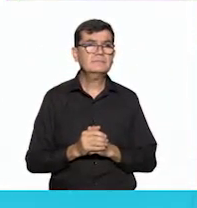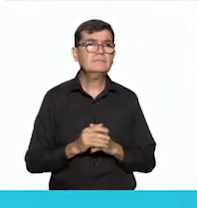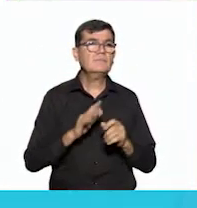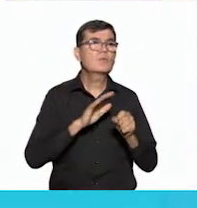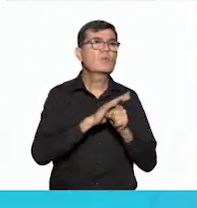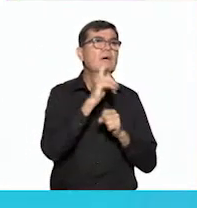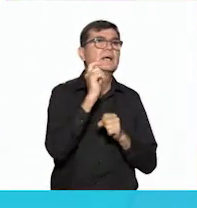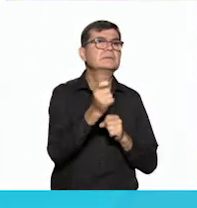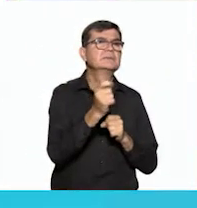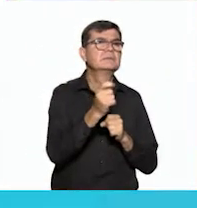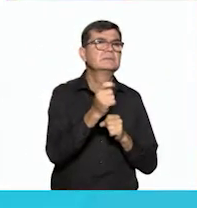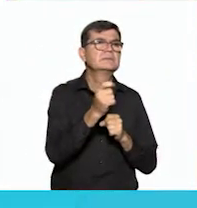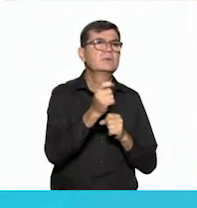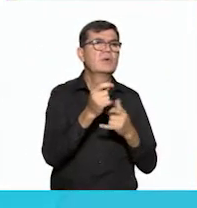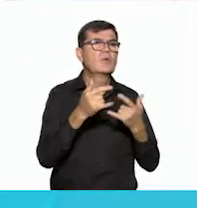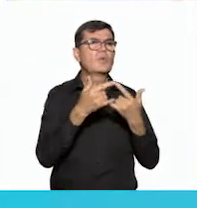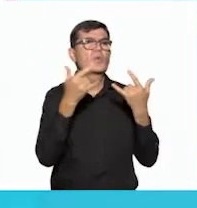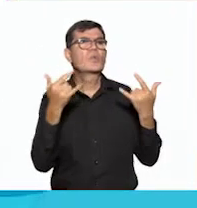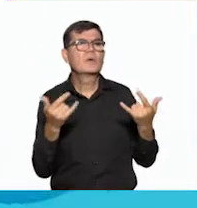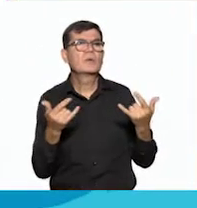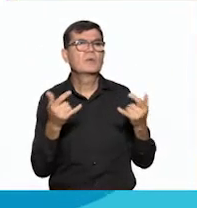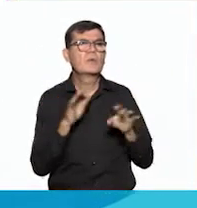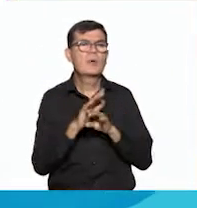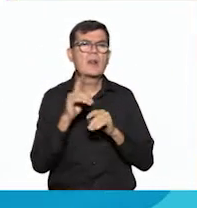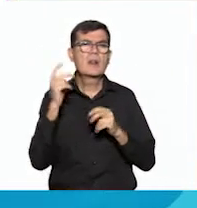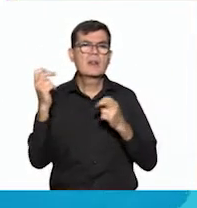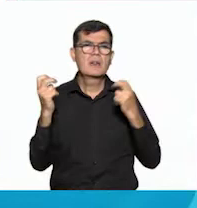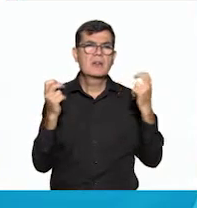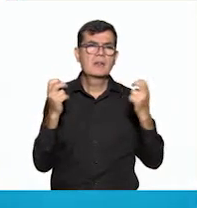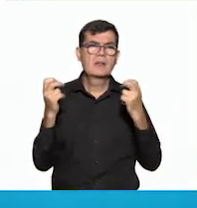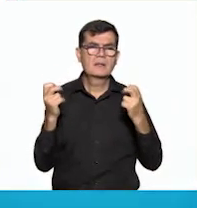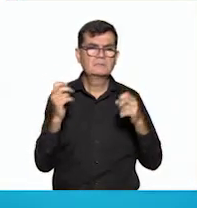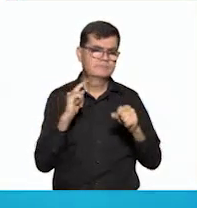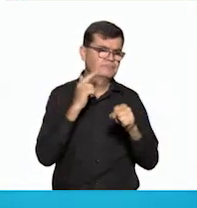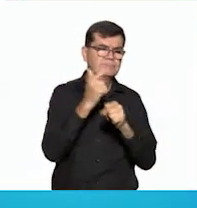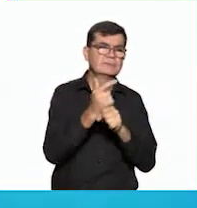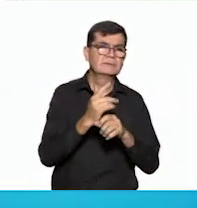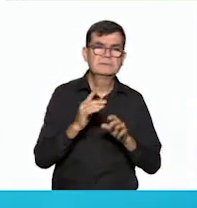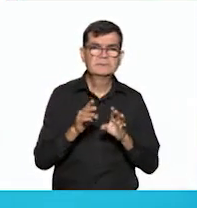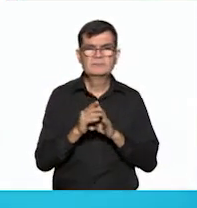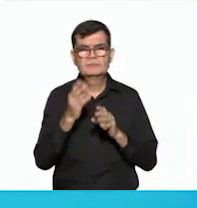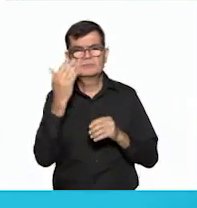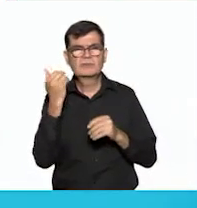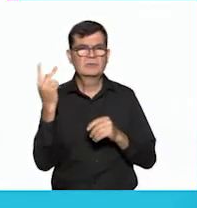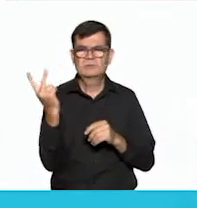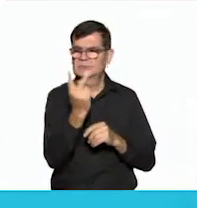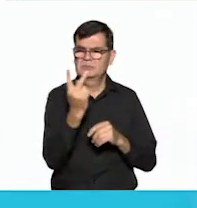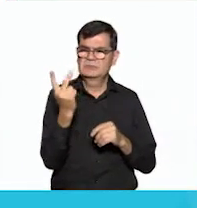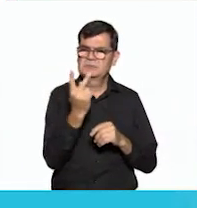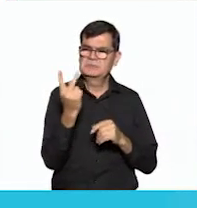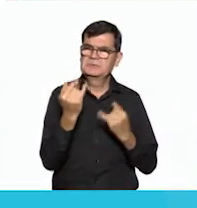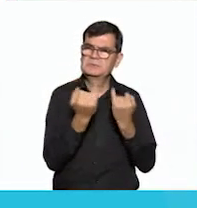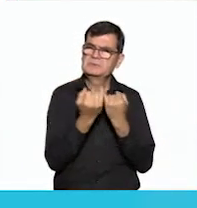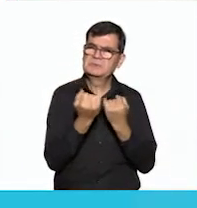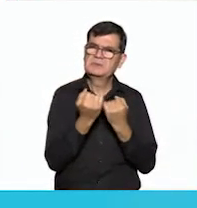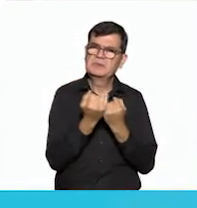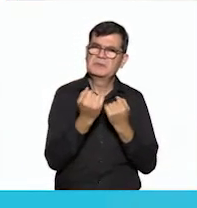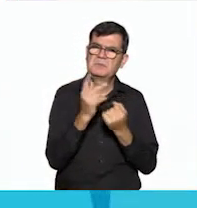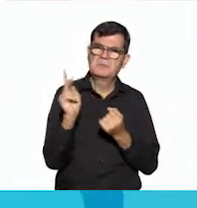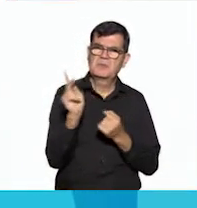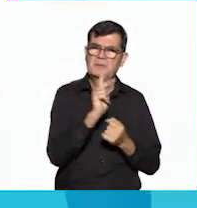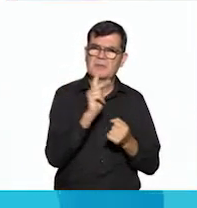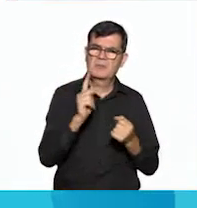¿Cuál crees que es el cuento? A simple vista. Ay, no sé, los dos podrían parecer cuentos, porque los dos